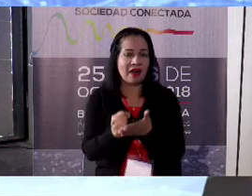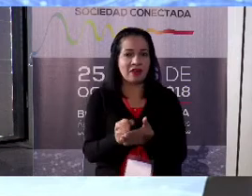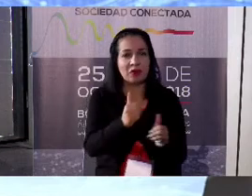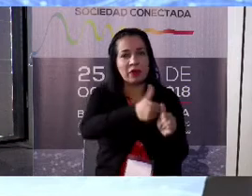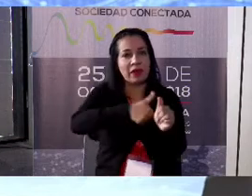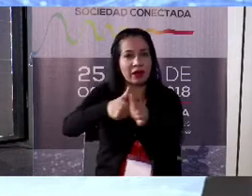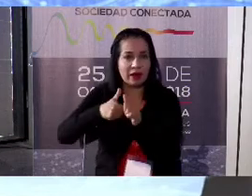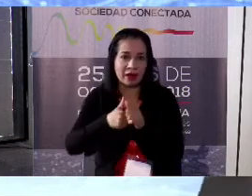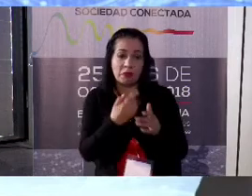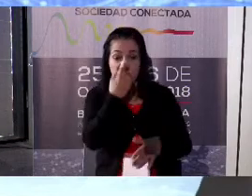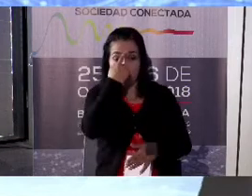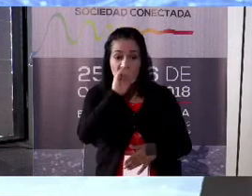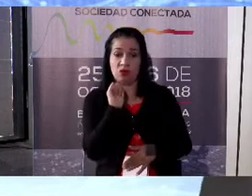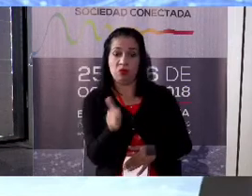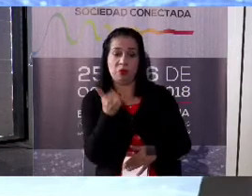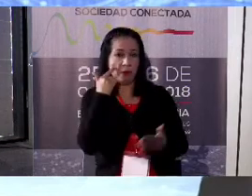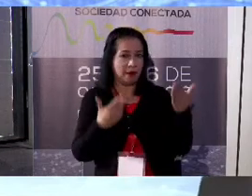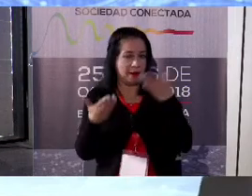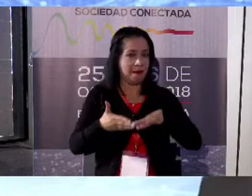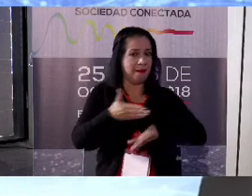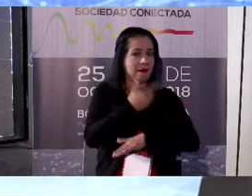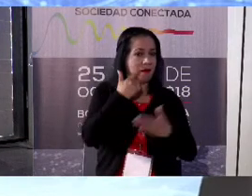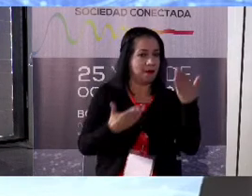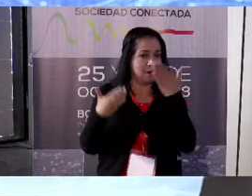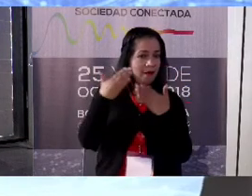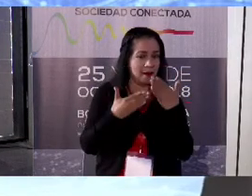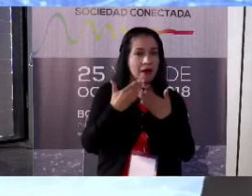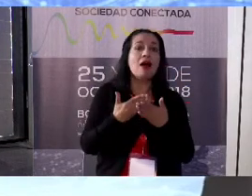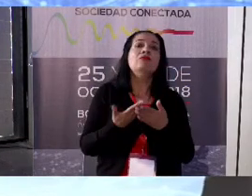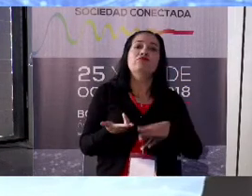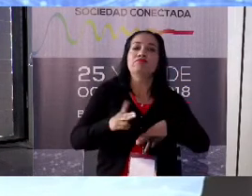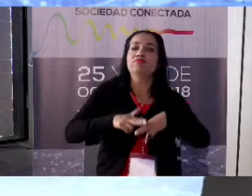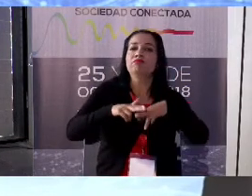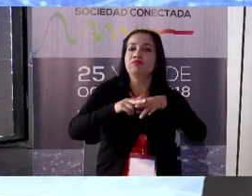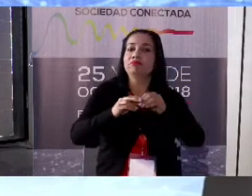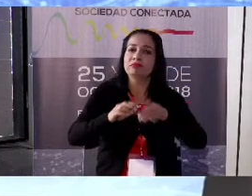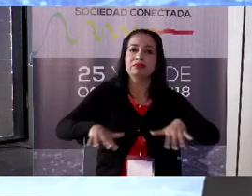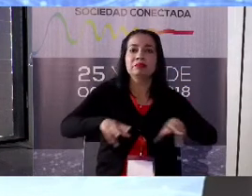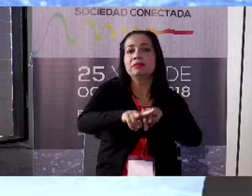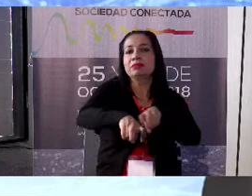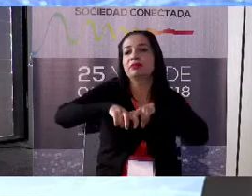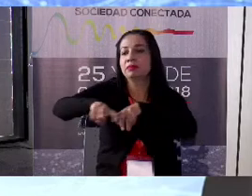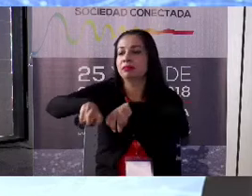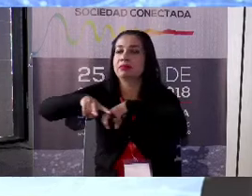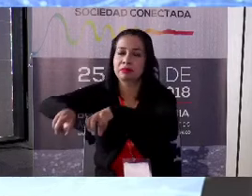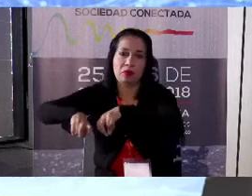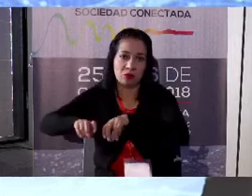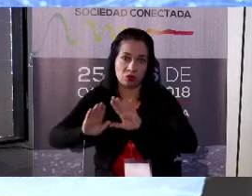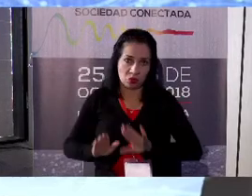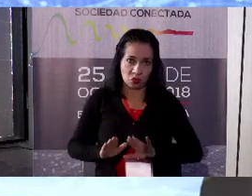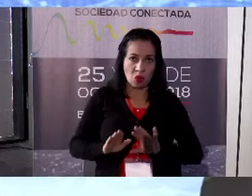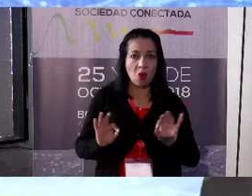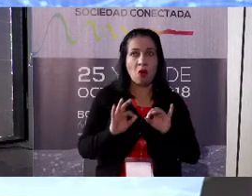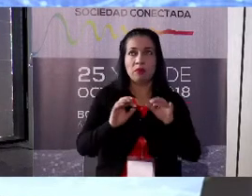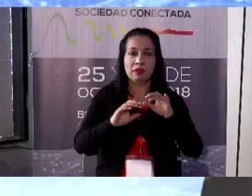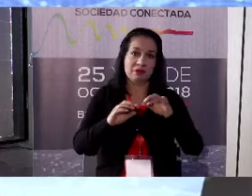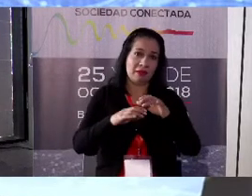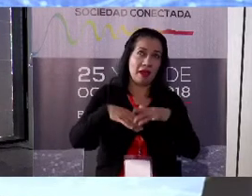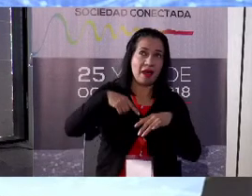y análisis predictivo pueden aumentar la producción agrícola el mapeo de la pobreza desde el